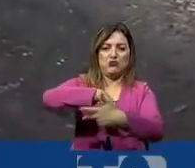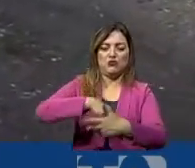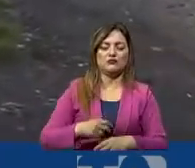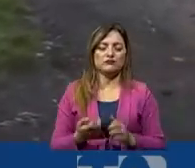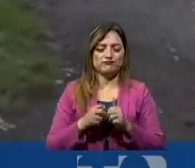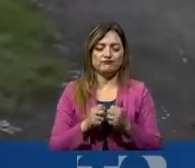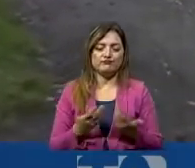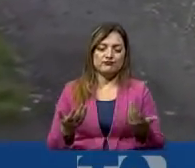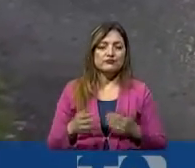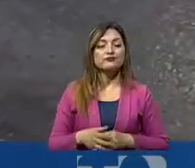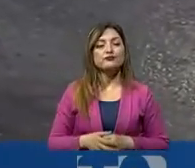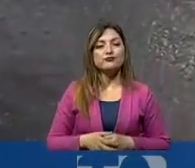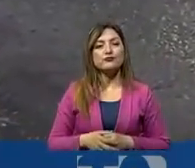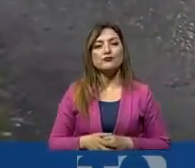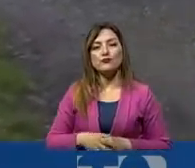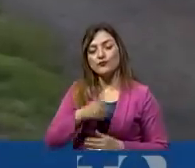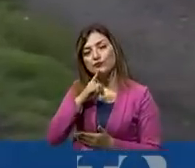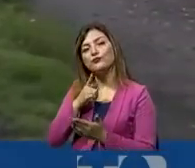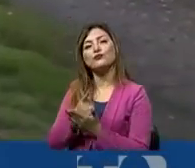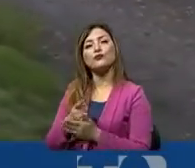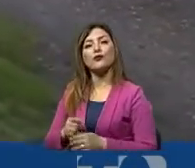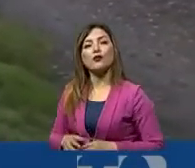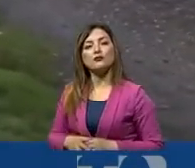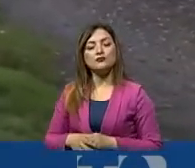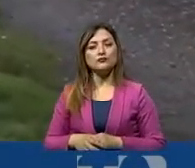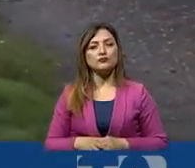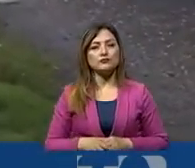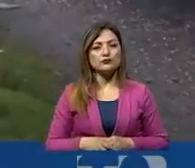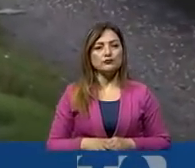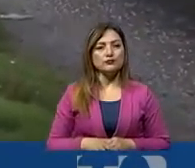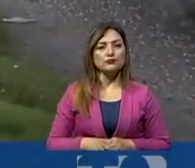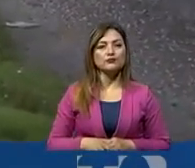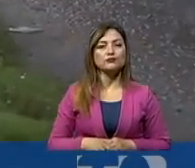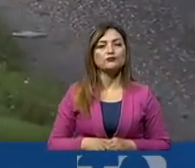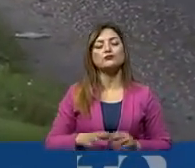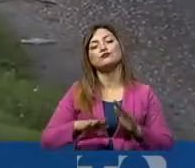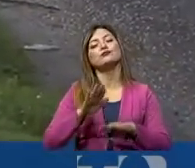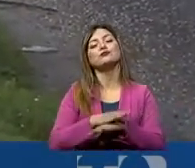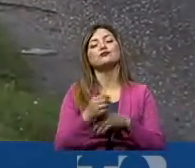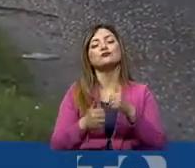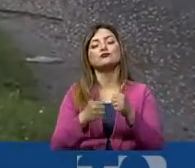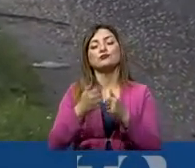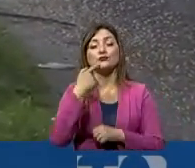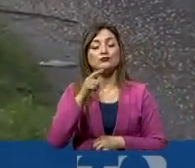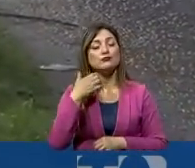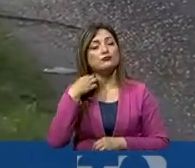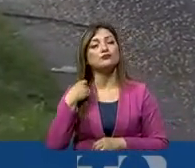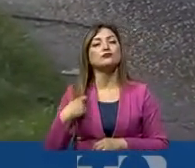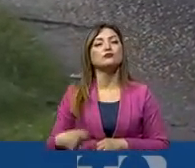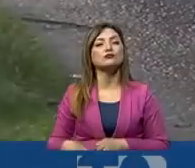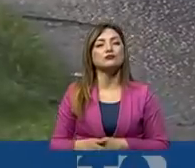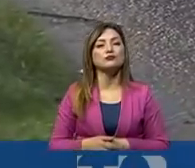que ustedes nos llamaron. Así es, mi estimada señora periodista. Uno de los asuntos puntuales es justamente, como ustedes pueden